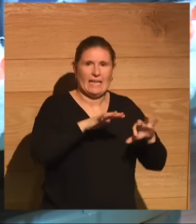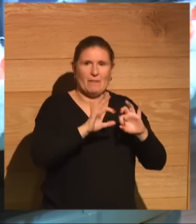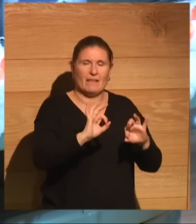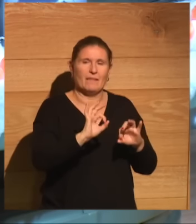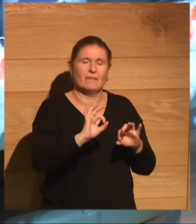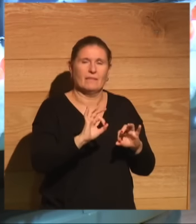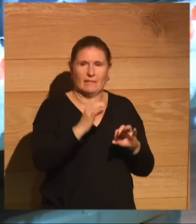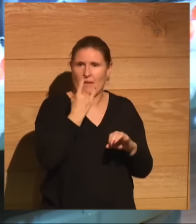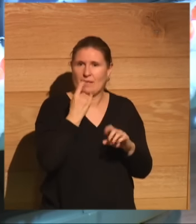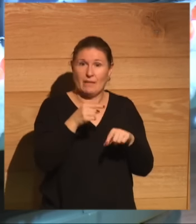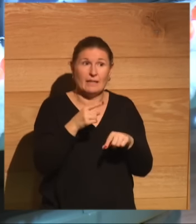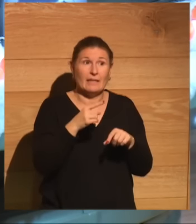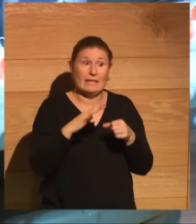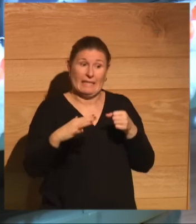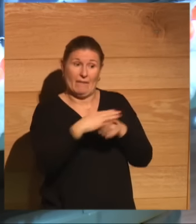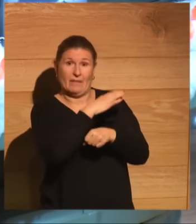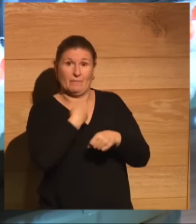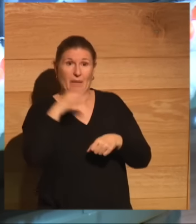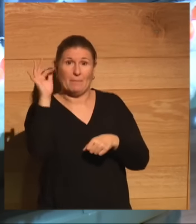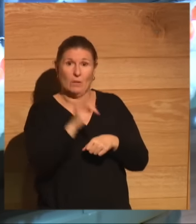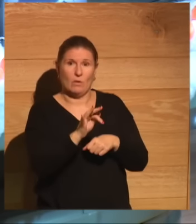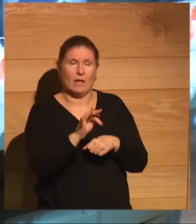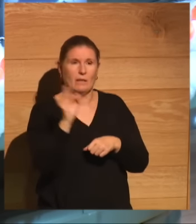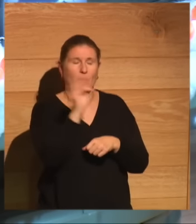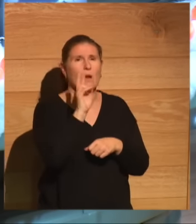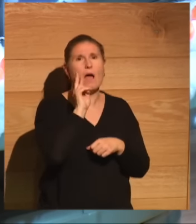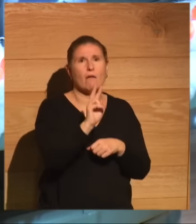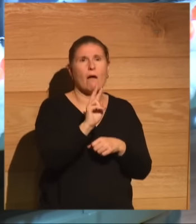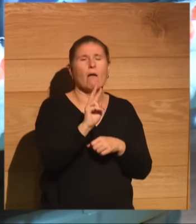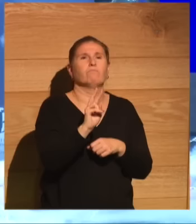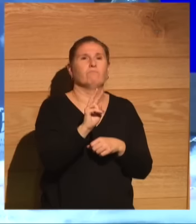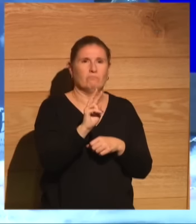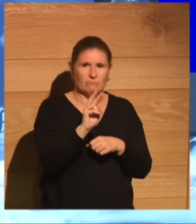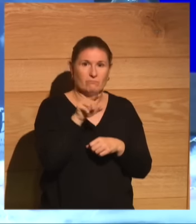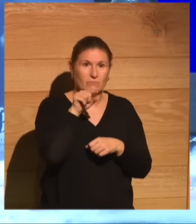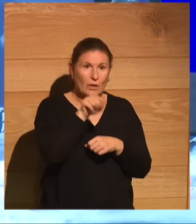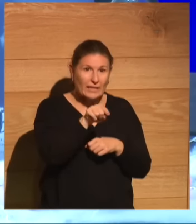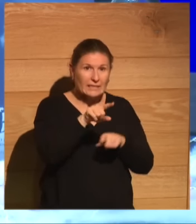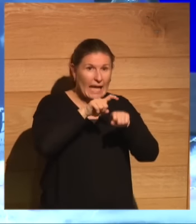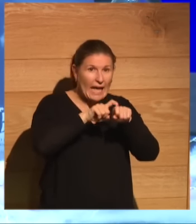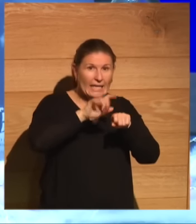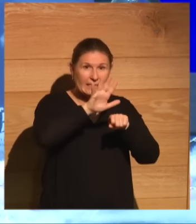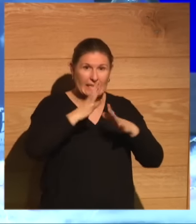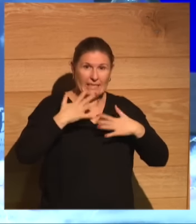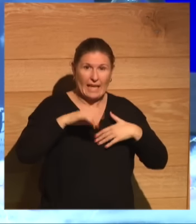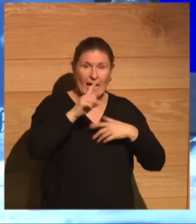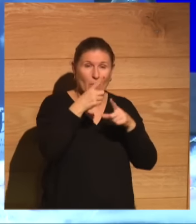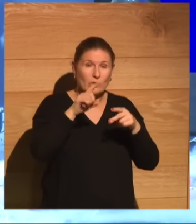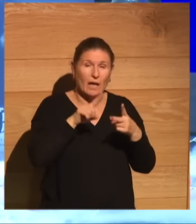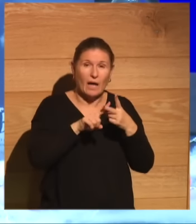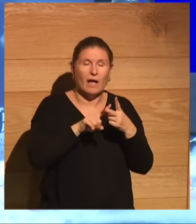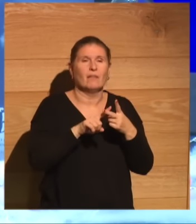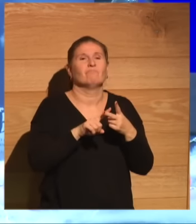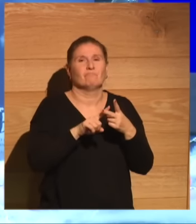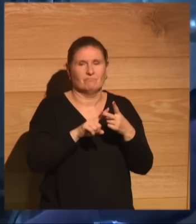Y la inspiración es esta película, o sea, les ponen esta película adelante y dicen, con esta estética y con esta música vais a